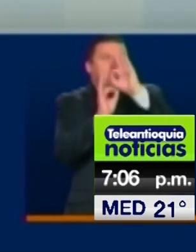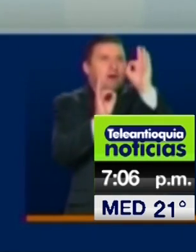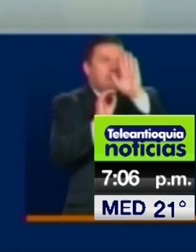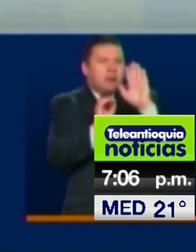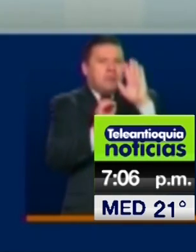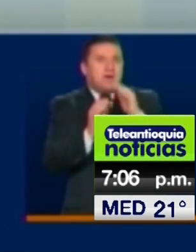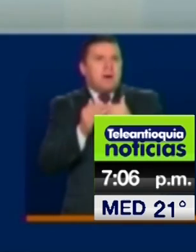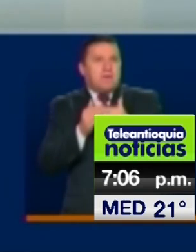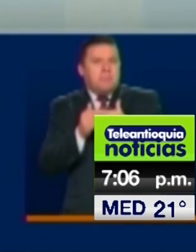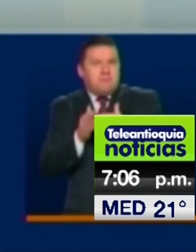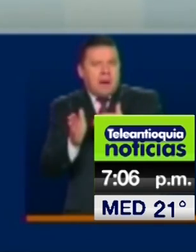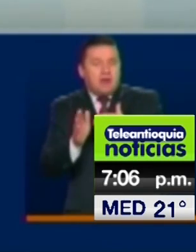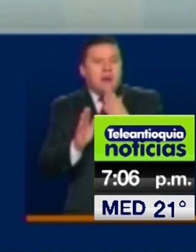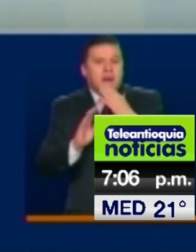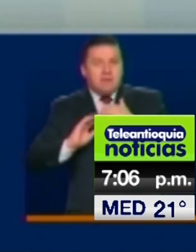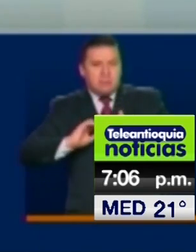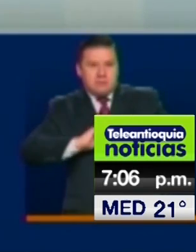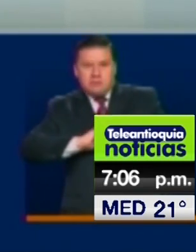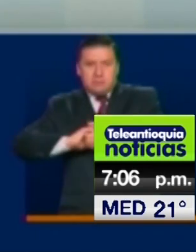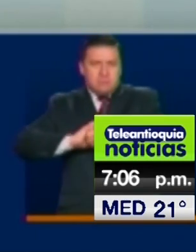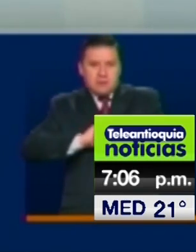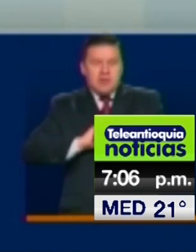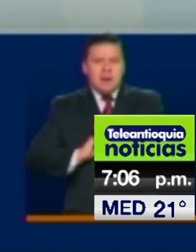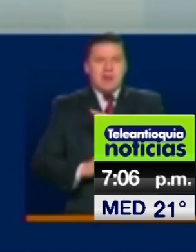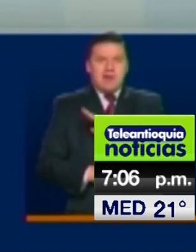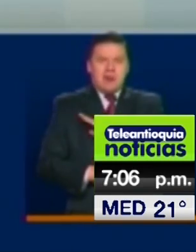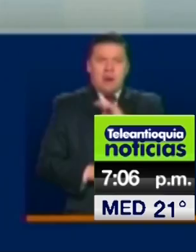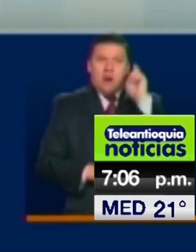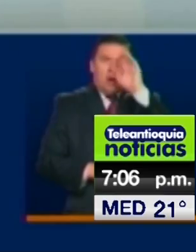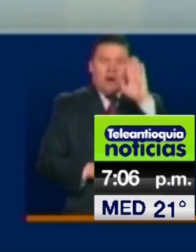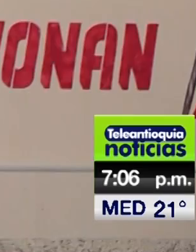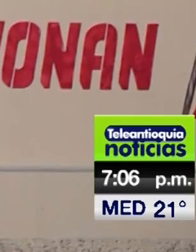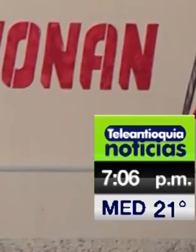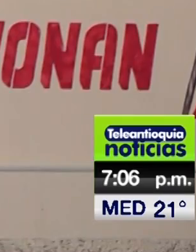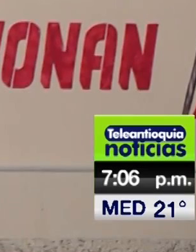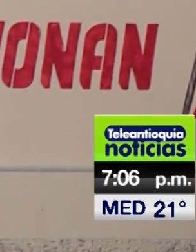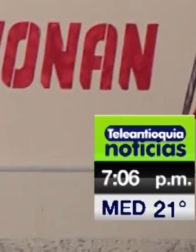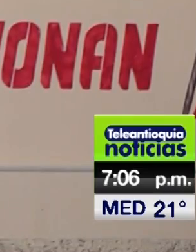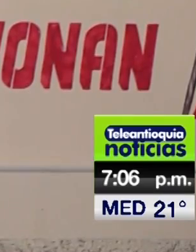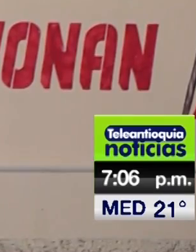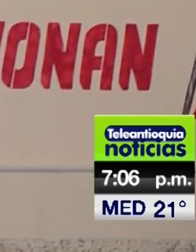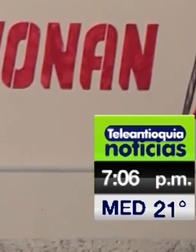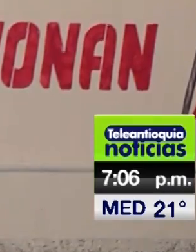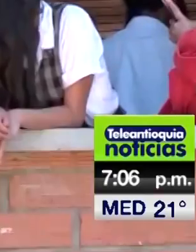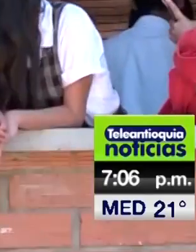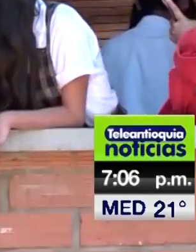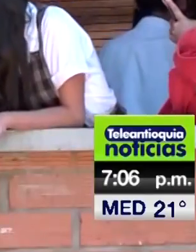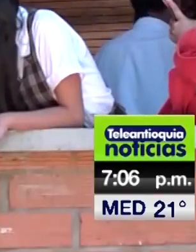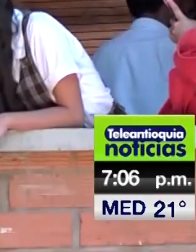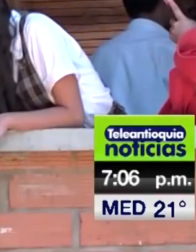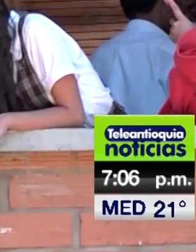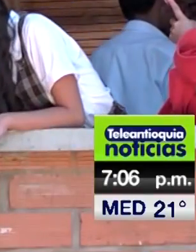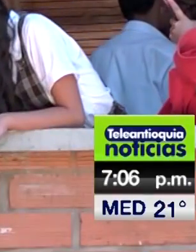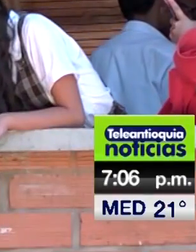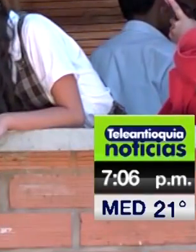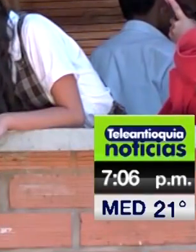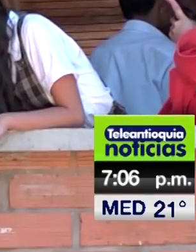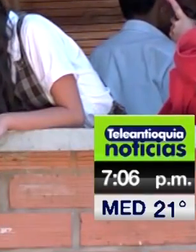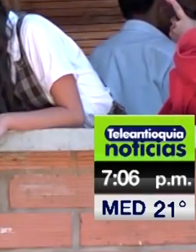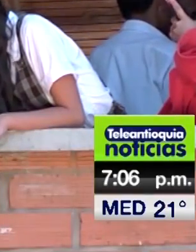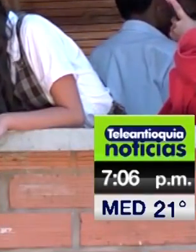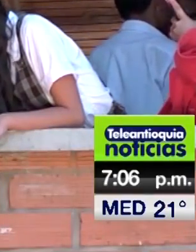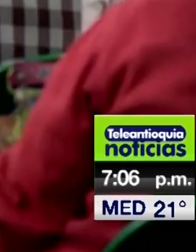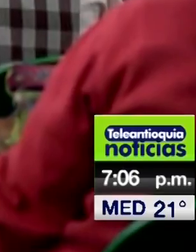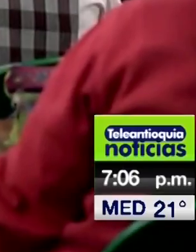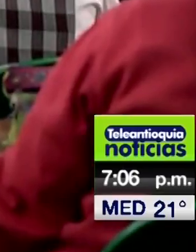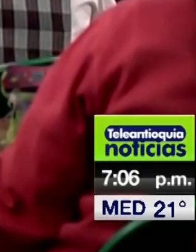con gradualidad de la mano con los alcaldes y los gobernadores. Con referencia a las instituciones de educación primaria, secundaria y